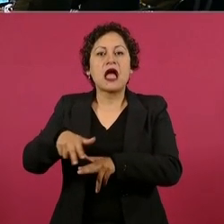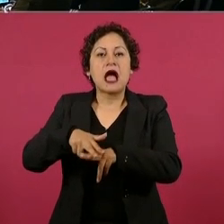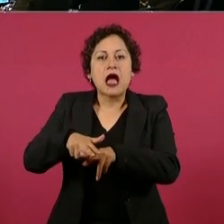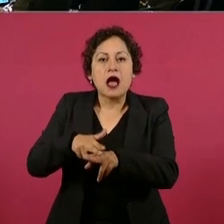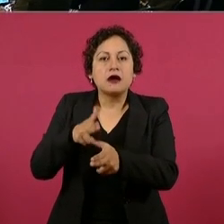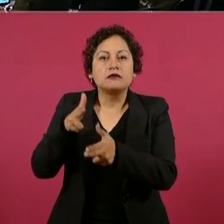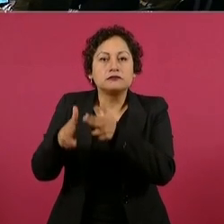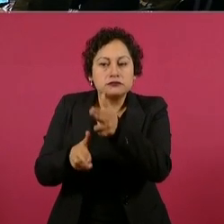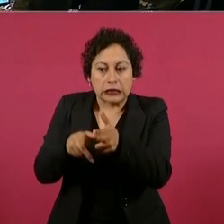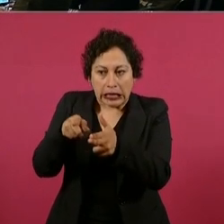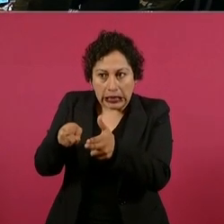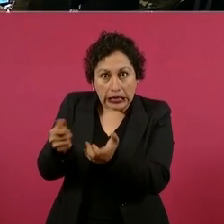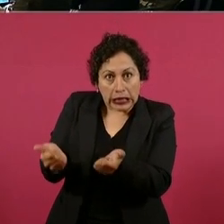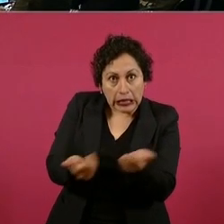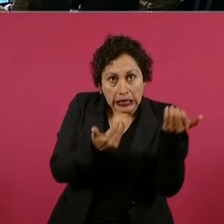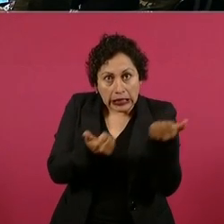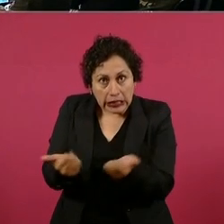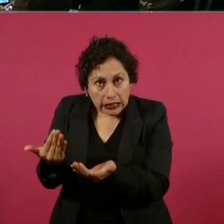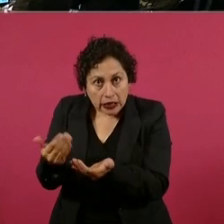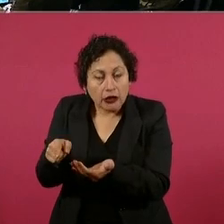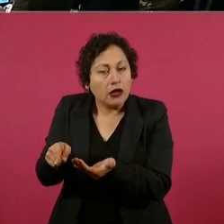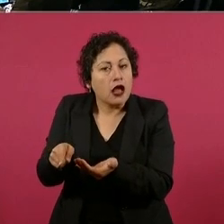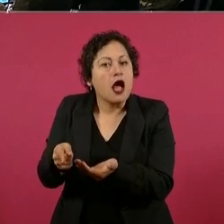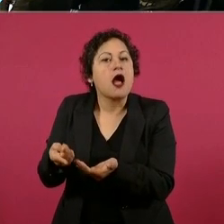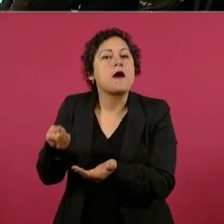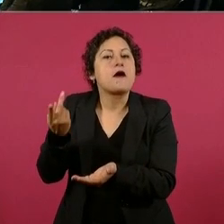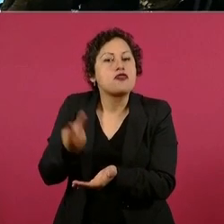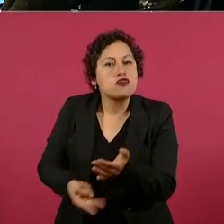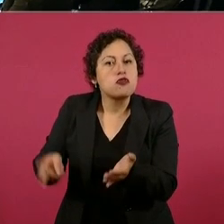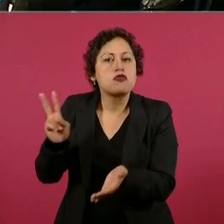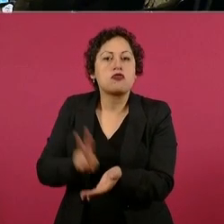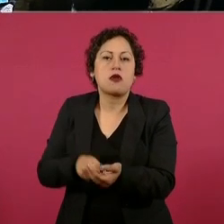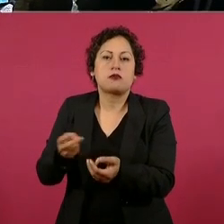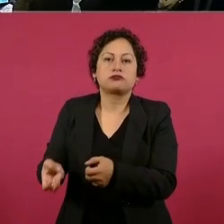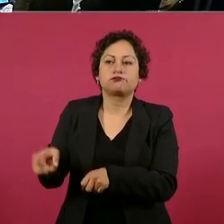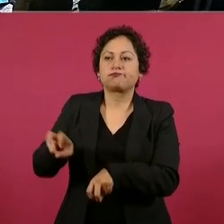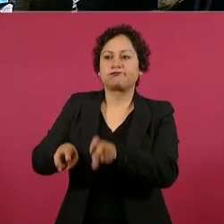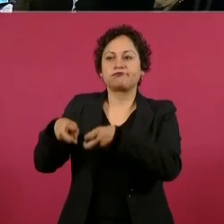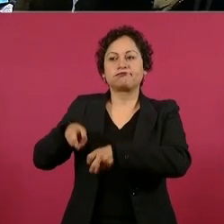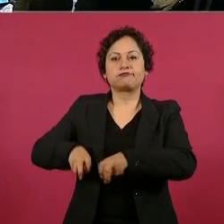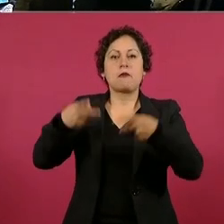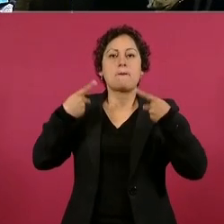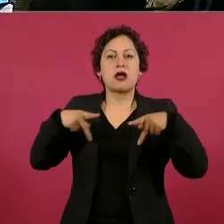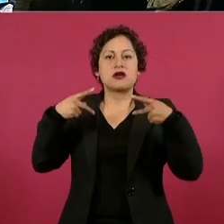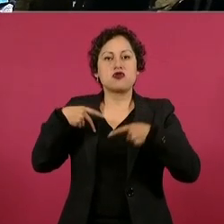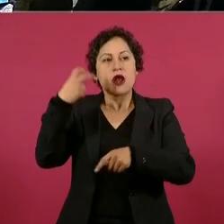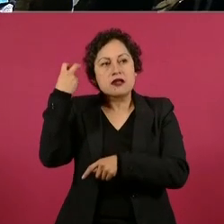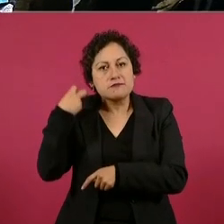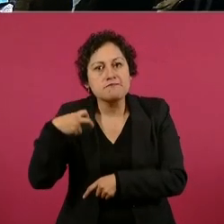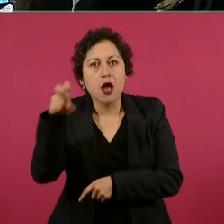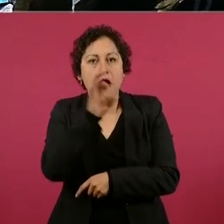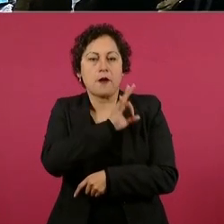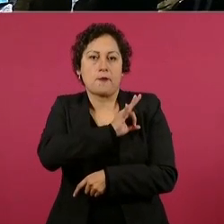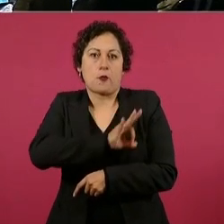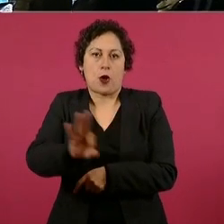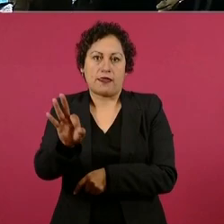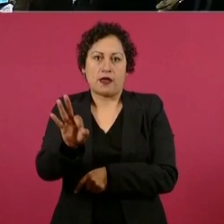Y con lo que va a hacer la presidenta, pues va a ser algo muy